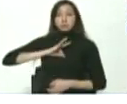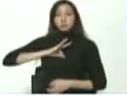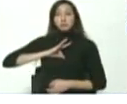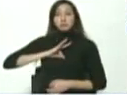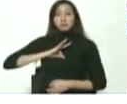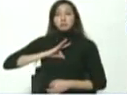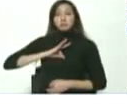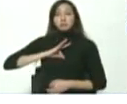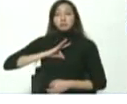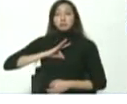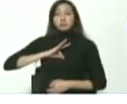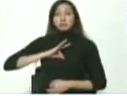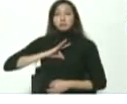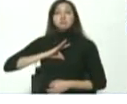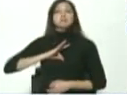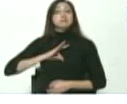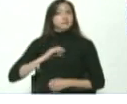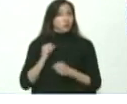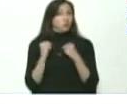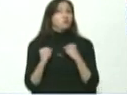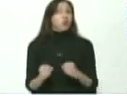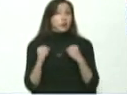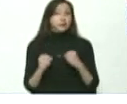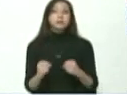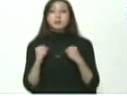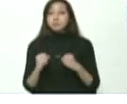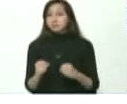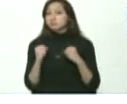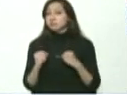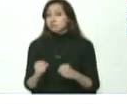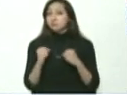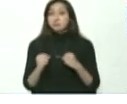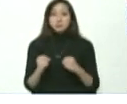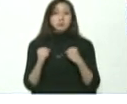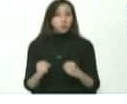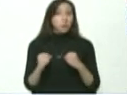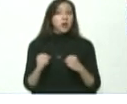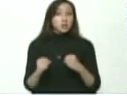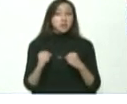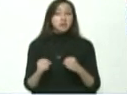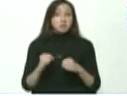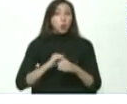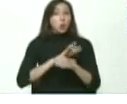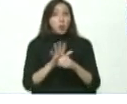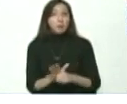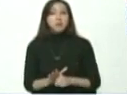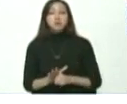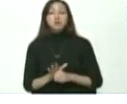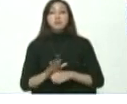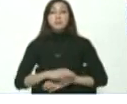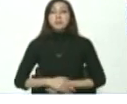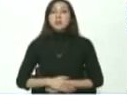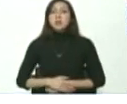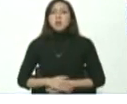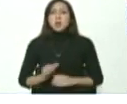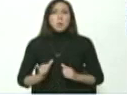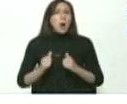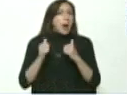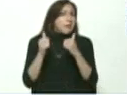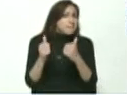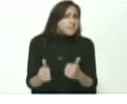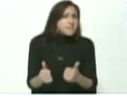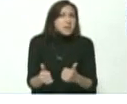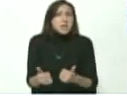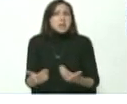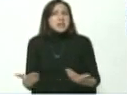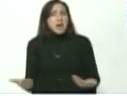¡pum! Pega duro, compadre. Pega duro. Y uno no sabe cómo empieza un corona